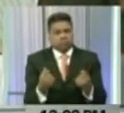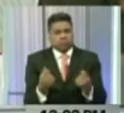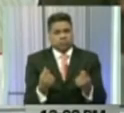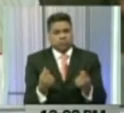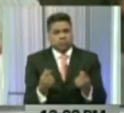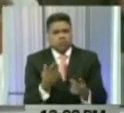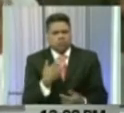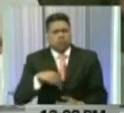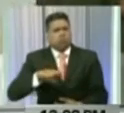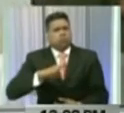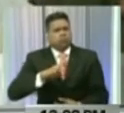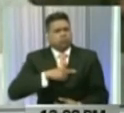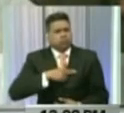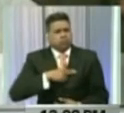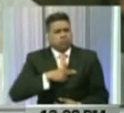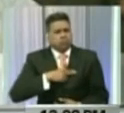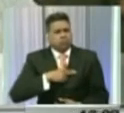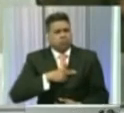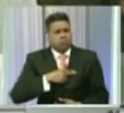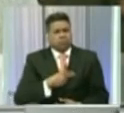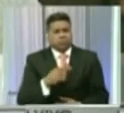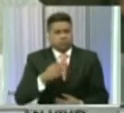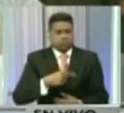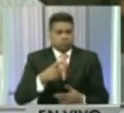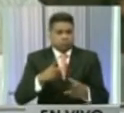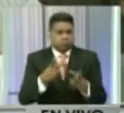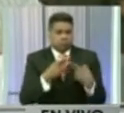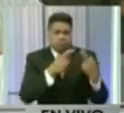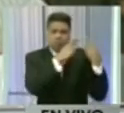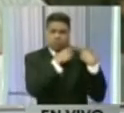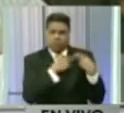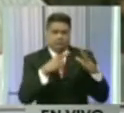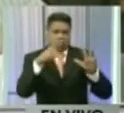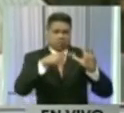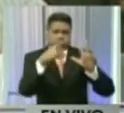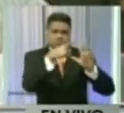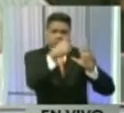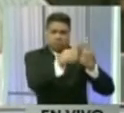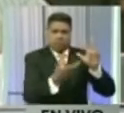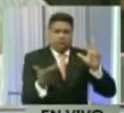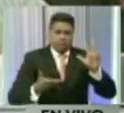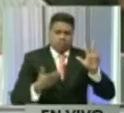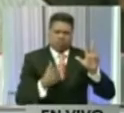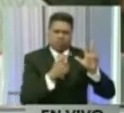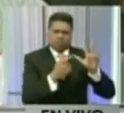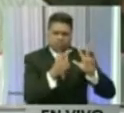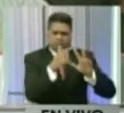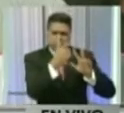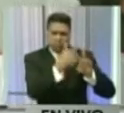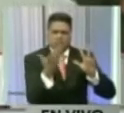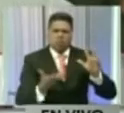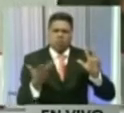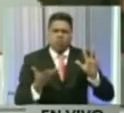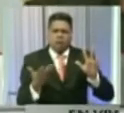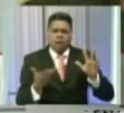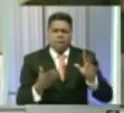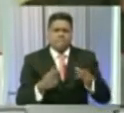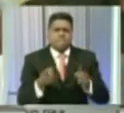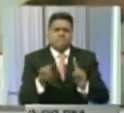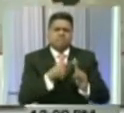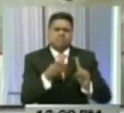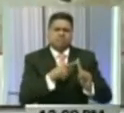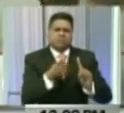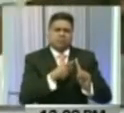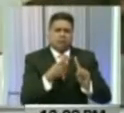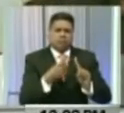hemos asumido tres premisas que son esenciales. Ustedes nos preguntan a mí, ¿cuál es el principal problema que hay que